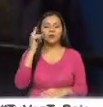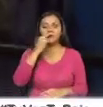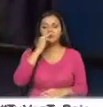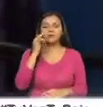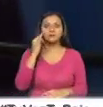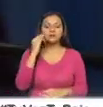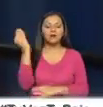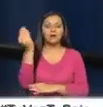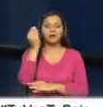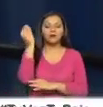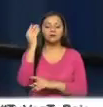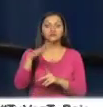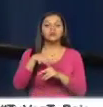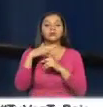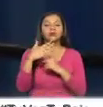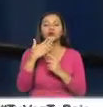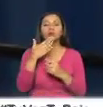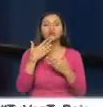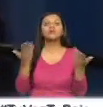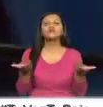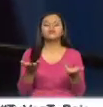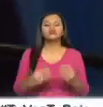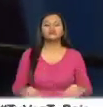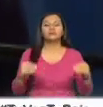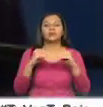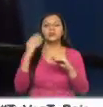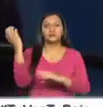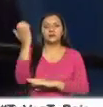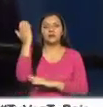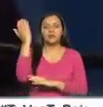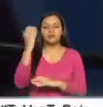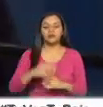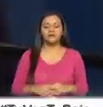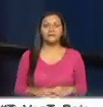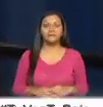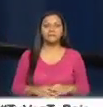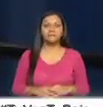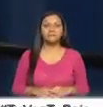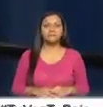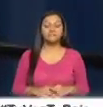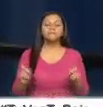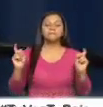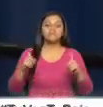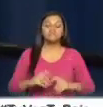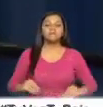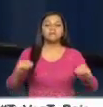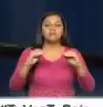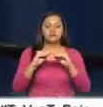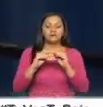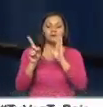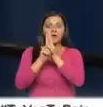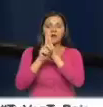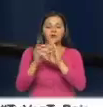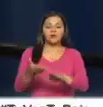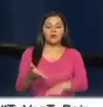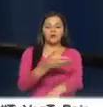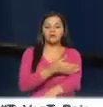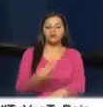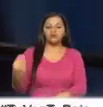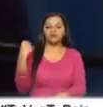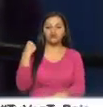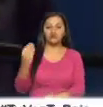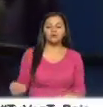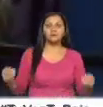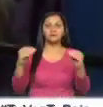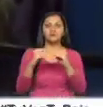adolescentes en esa situación, en esa emergencia. Esa fue la primera alerta que recibimos y fue la